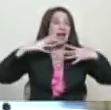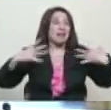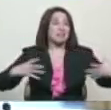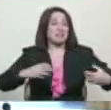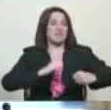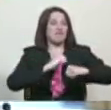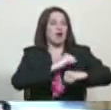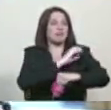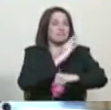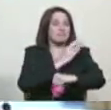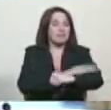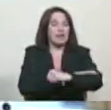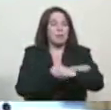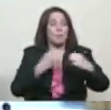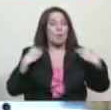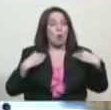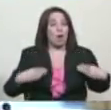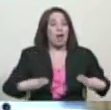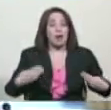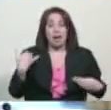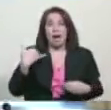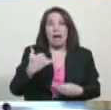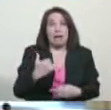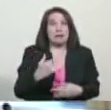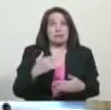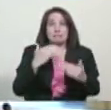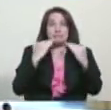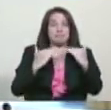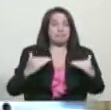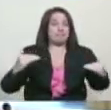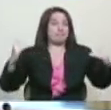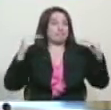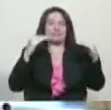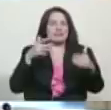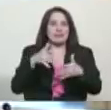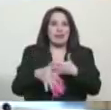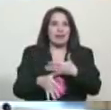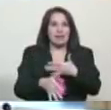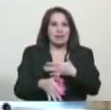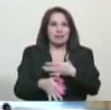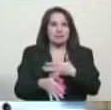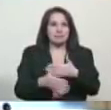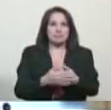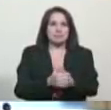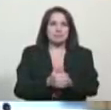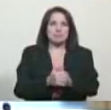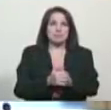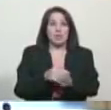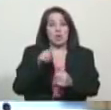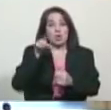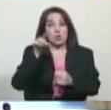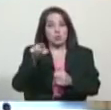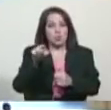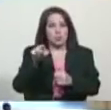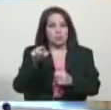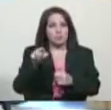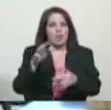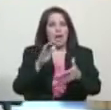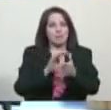un poder muy grande moral. Y el poder más grande de todos. Eres tú, compatriota, que me